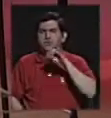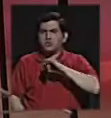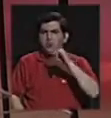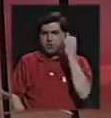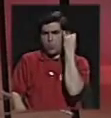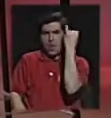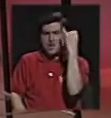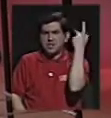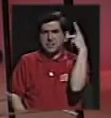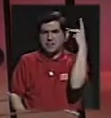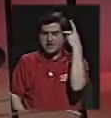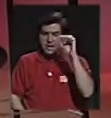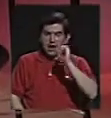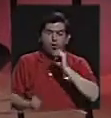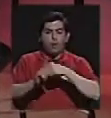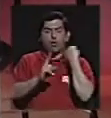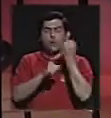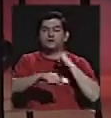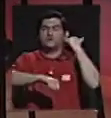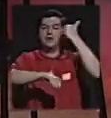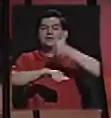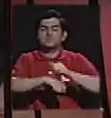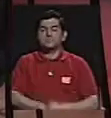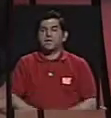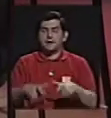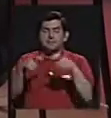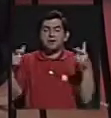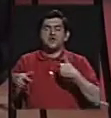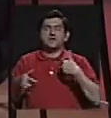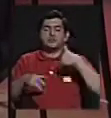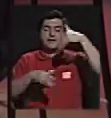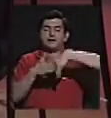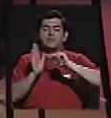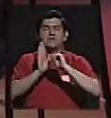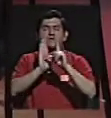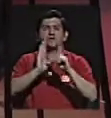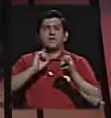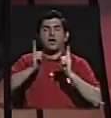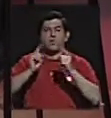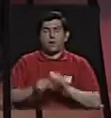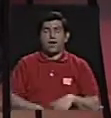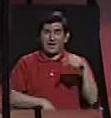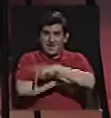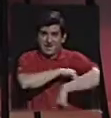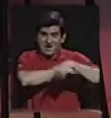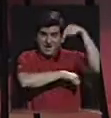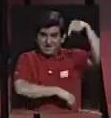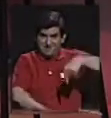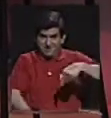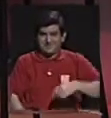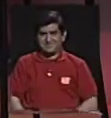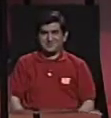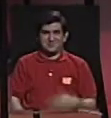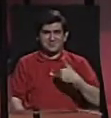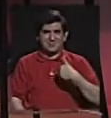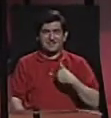ideológica, pues el otro factor que habría que determinar es qué mayoría obtiene en la Asamblea, ¿verdad? Porque este país, digamos, tiene una parte del juego